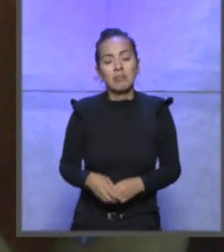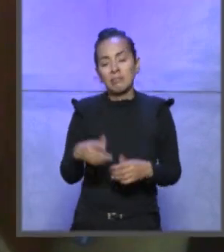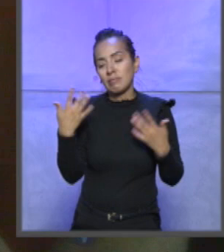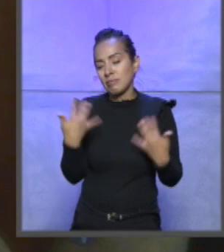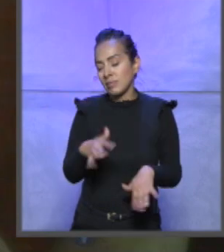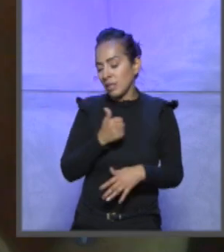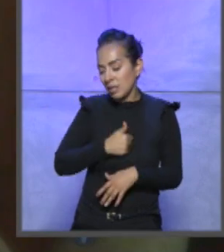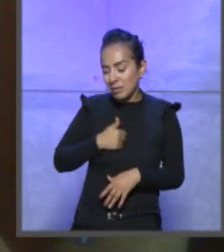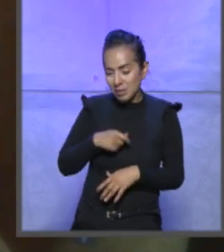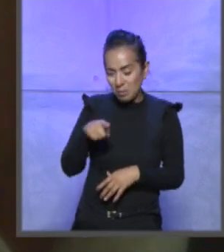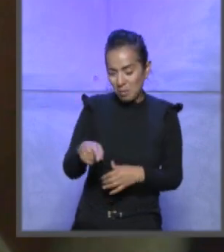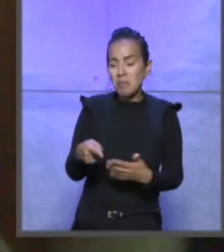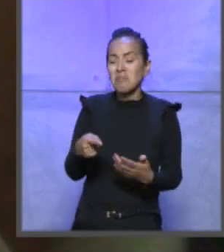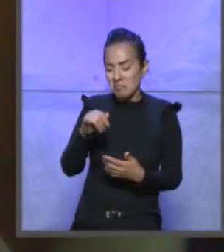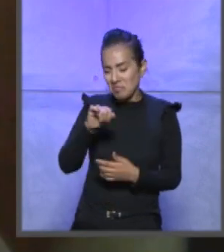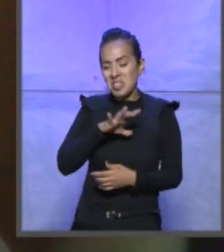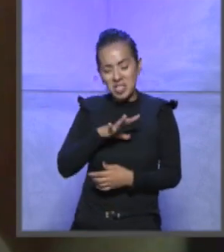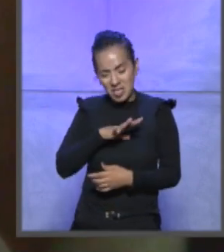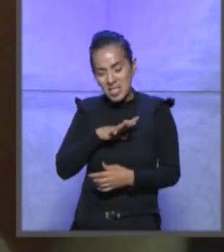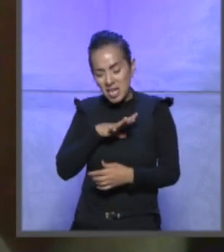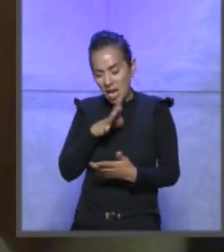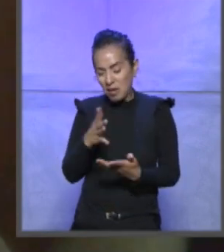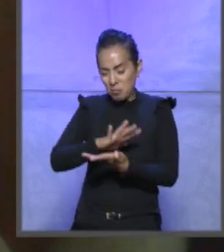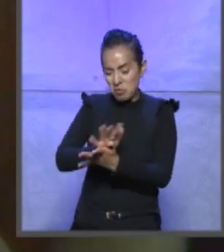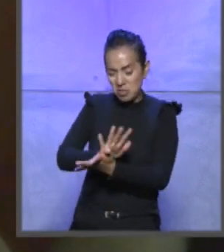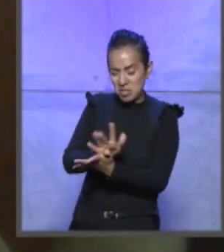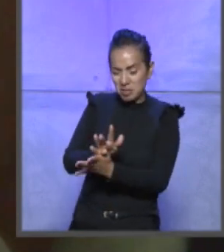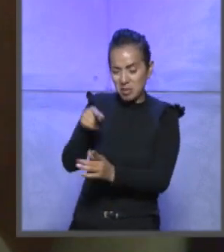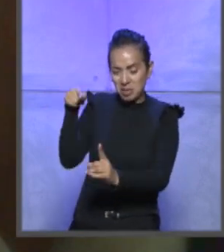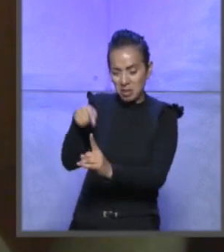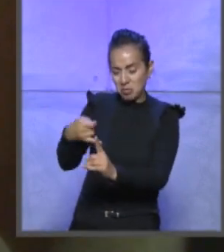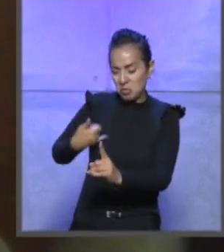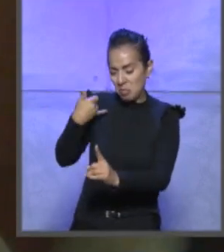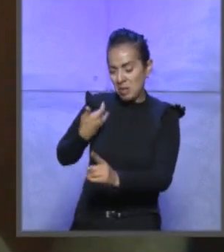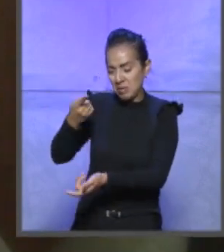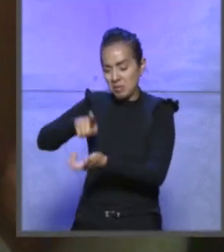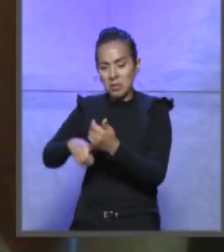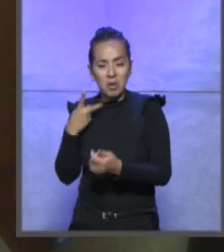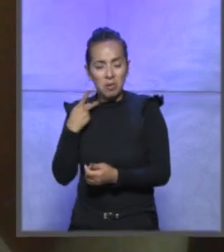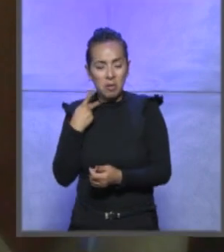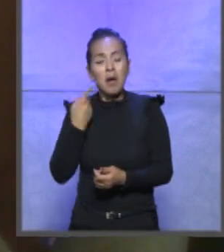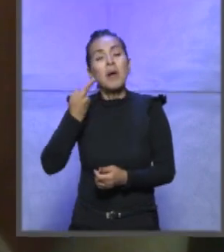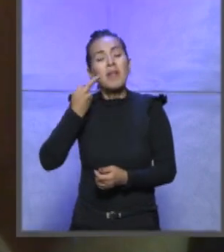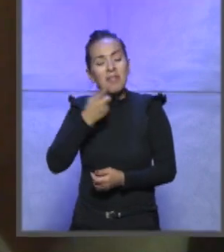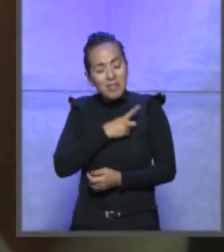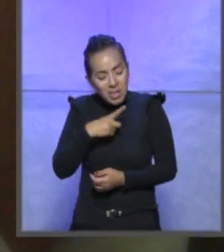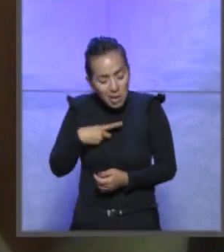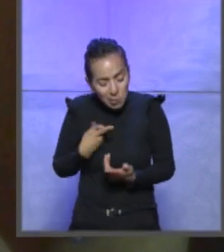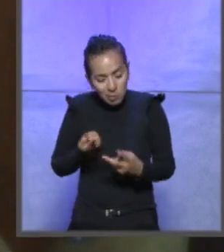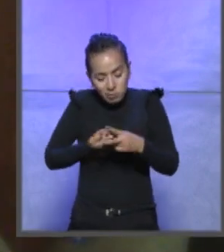esta discriminación a los jóvenes en la política existe, y es algo que se tiene que empezar a combatir, y que ya se está haciendo, pero que se